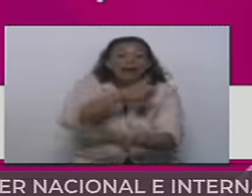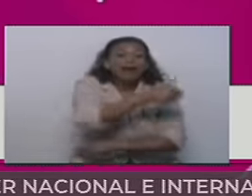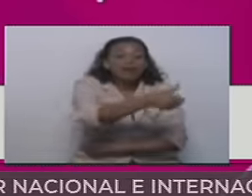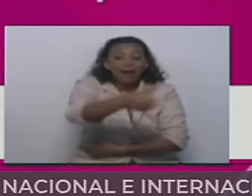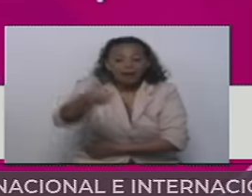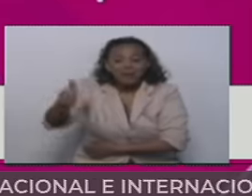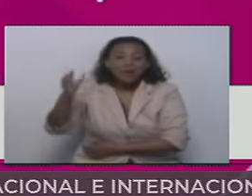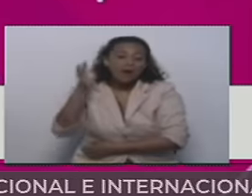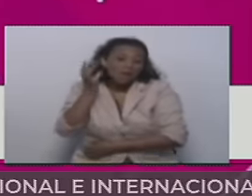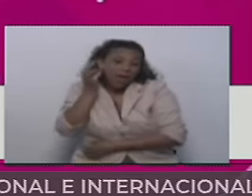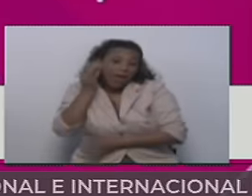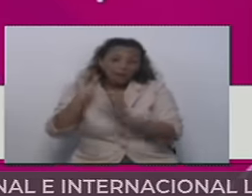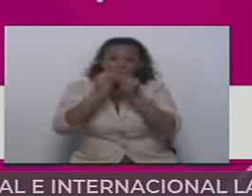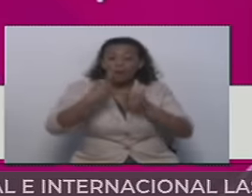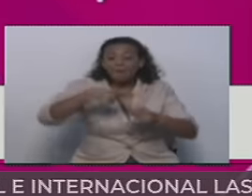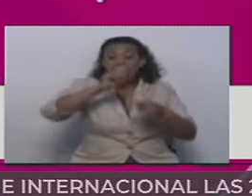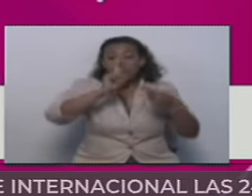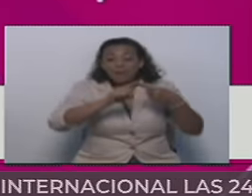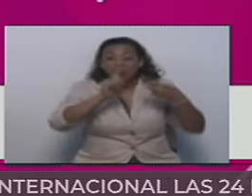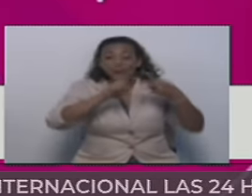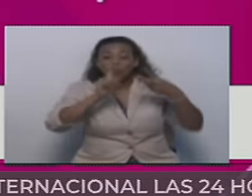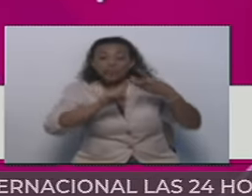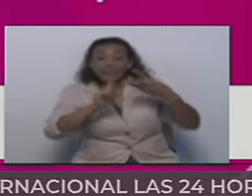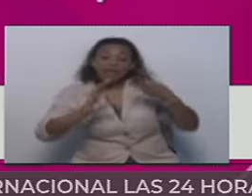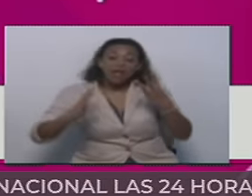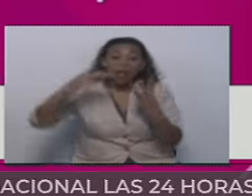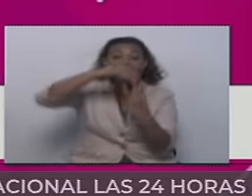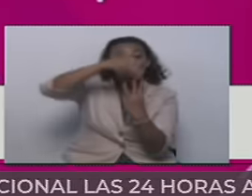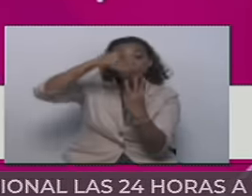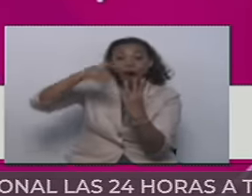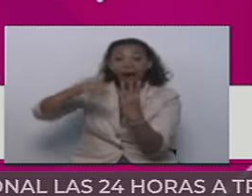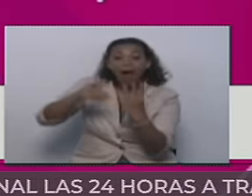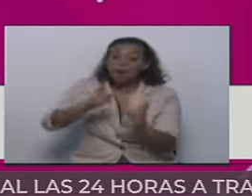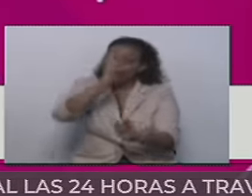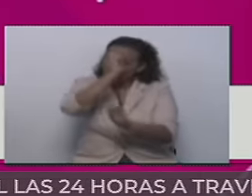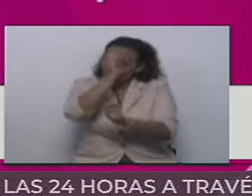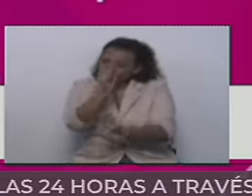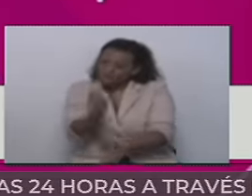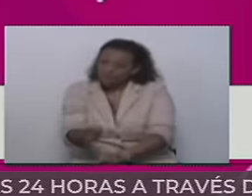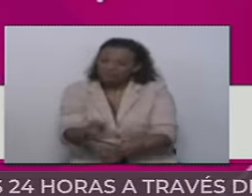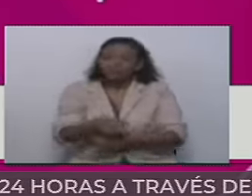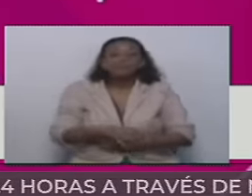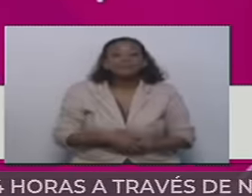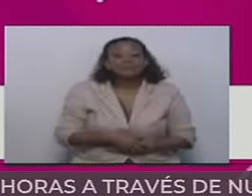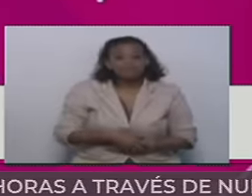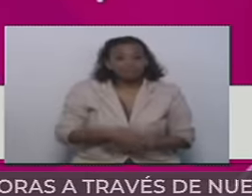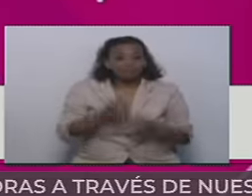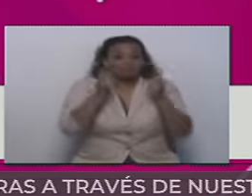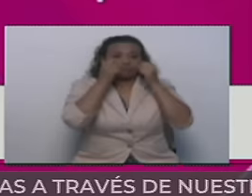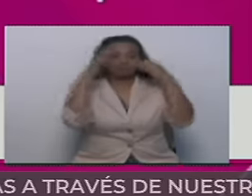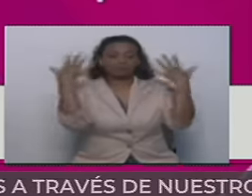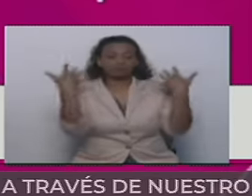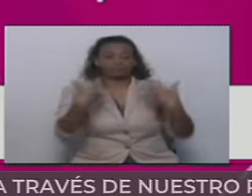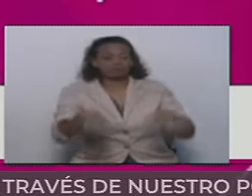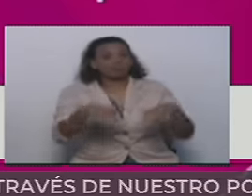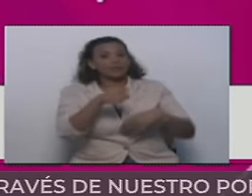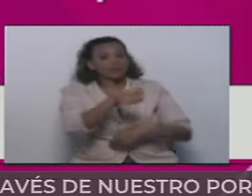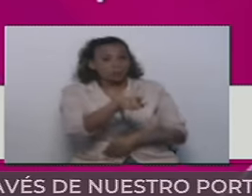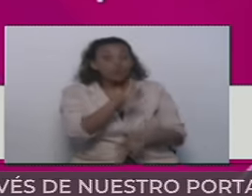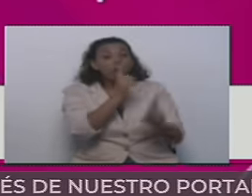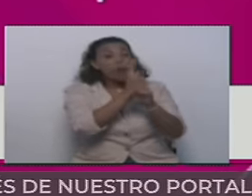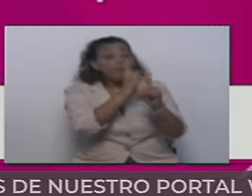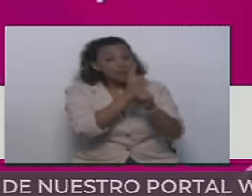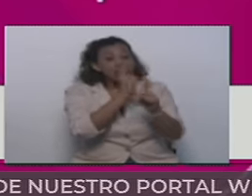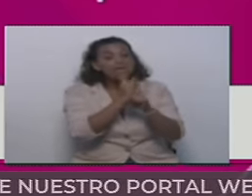las muñequeras. Hubo un primero, segundo, tercer lugar y una mención honorífica. Bueno, imagínate, o sea, todo un